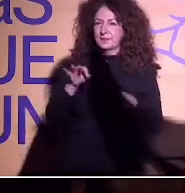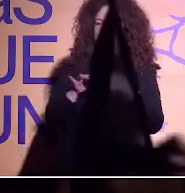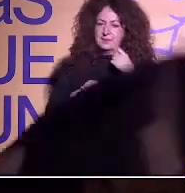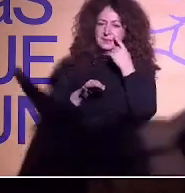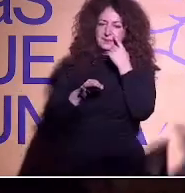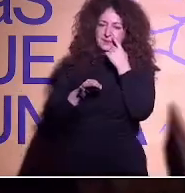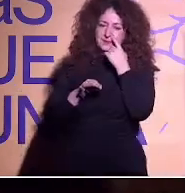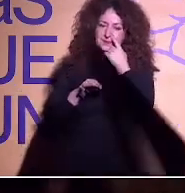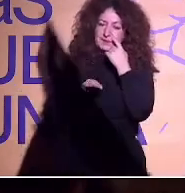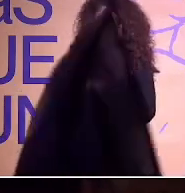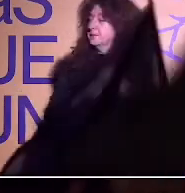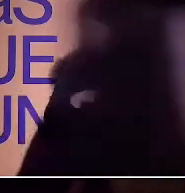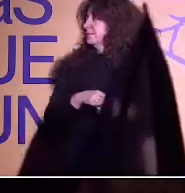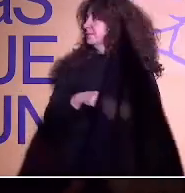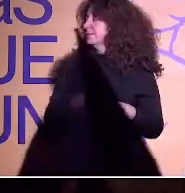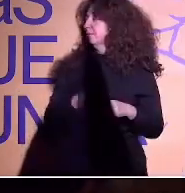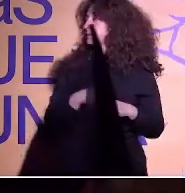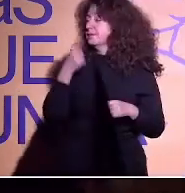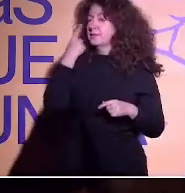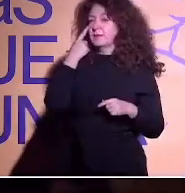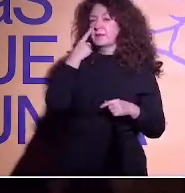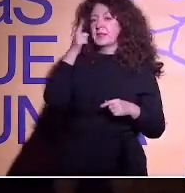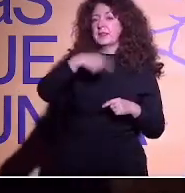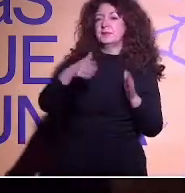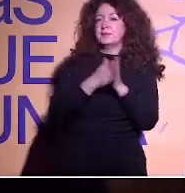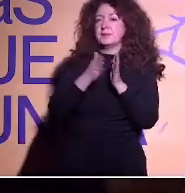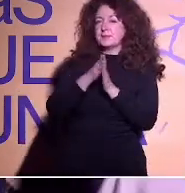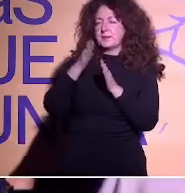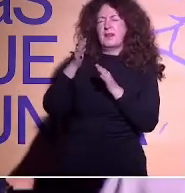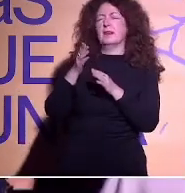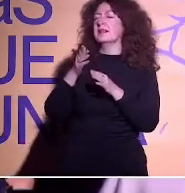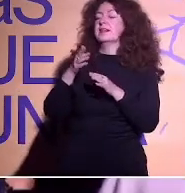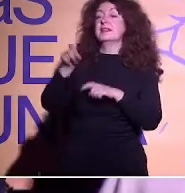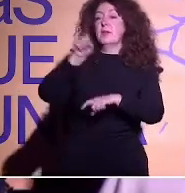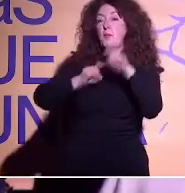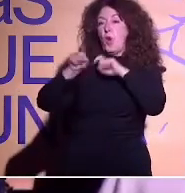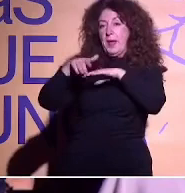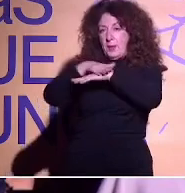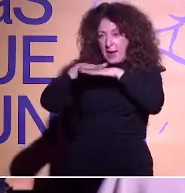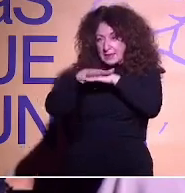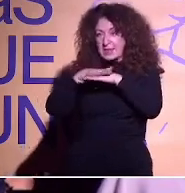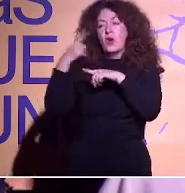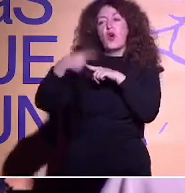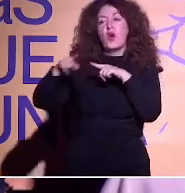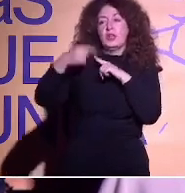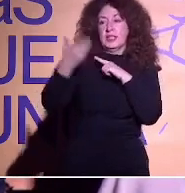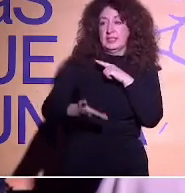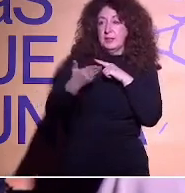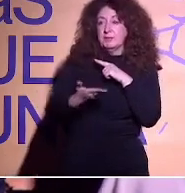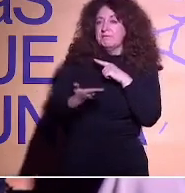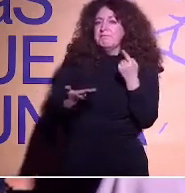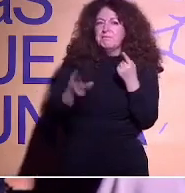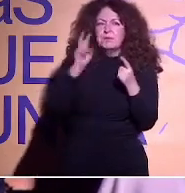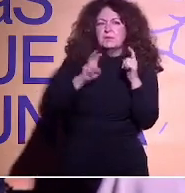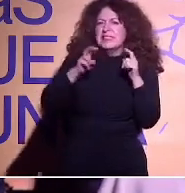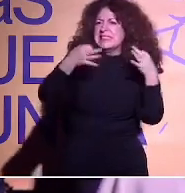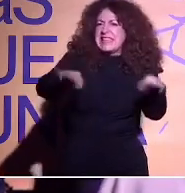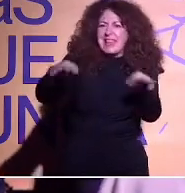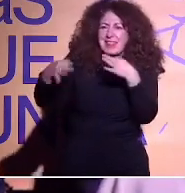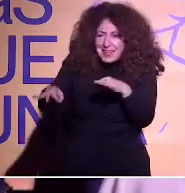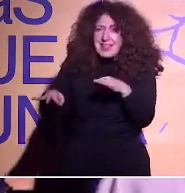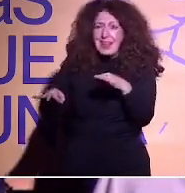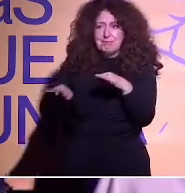S se puede volver compañeros y compañeras a lo básico a lo importante cosas sencillas pero